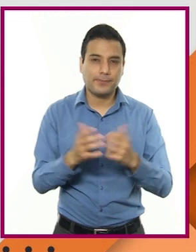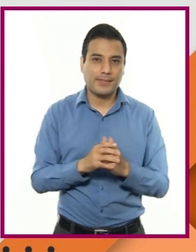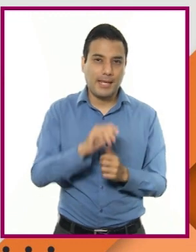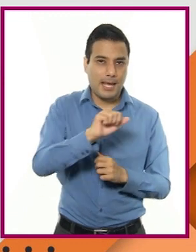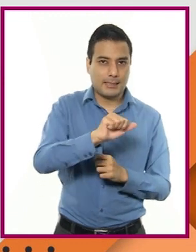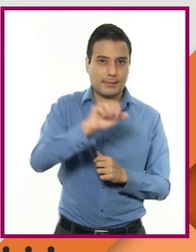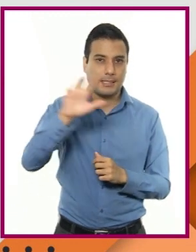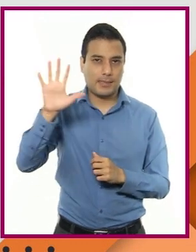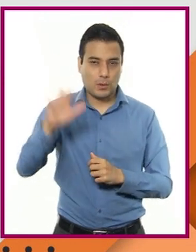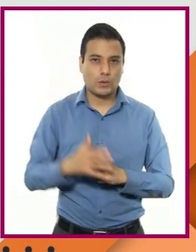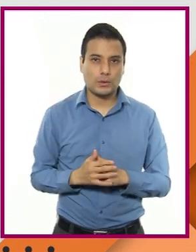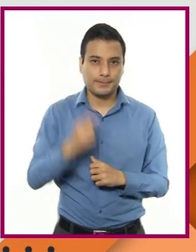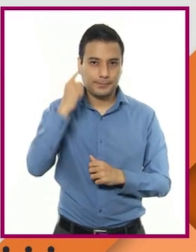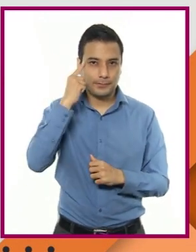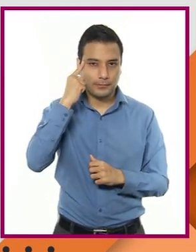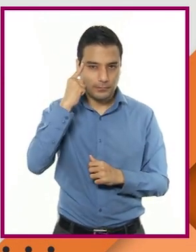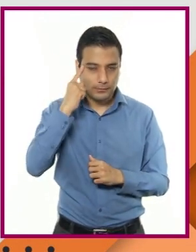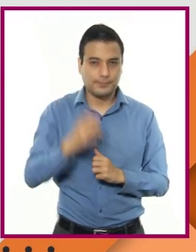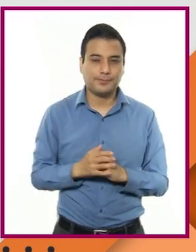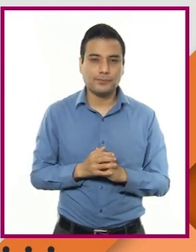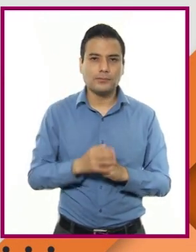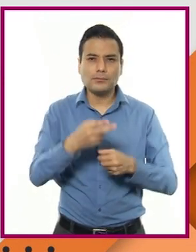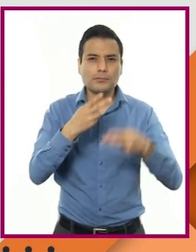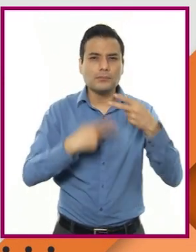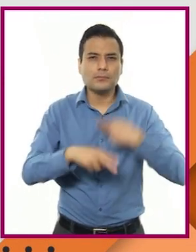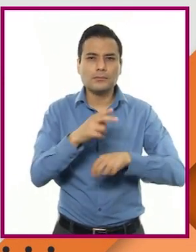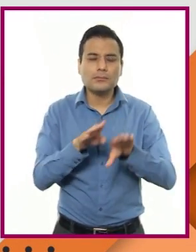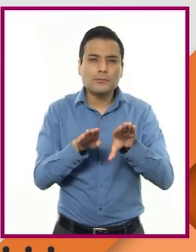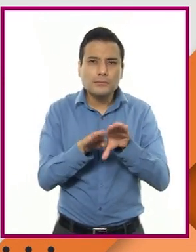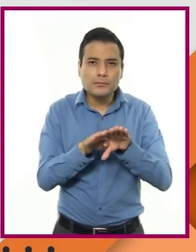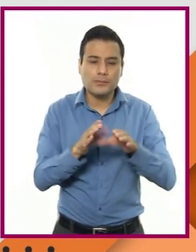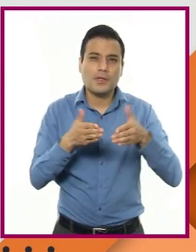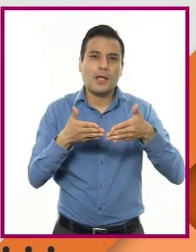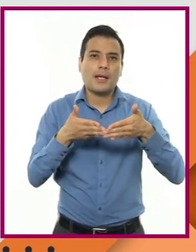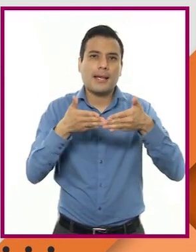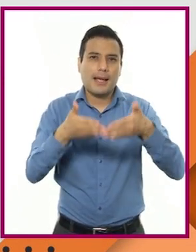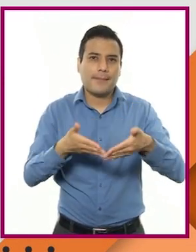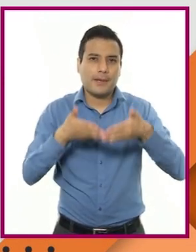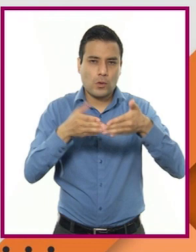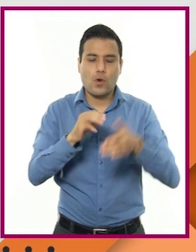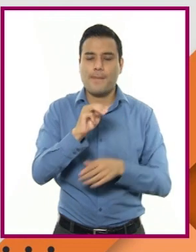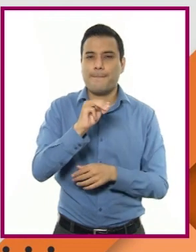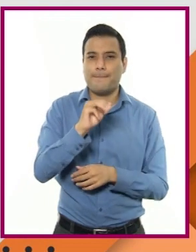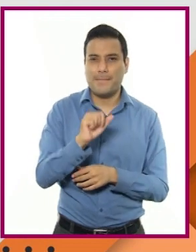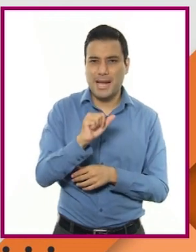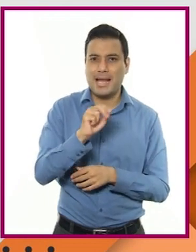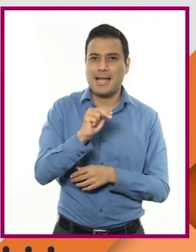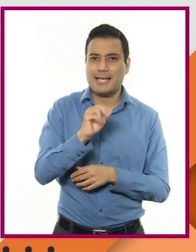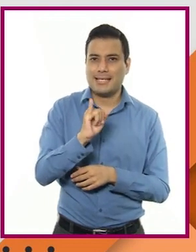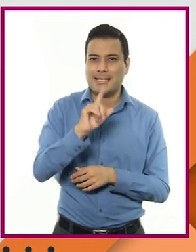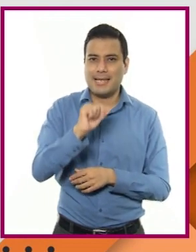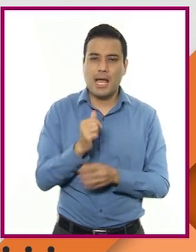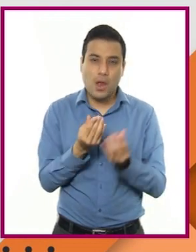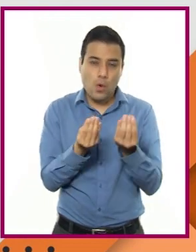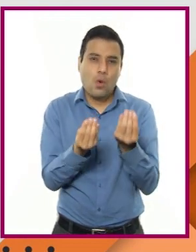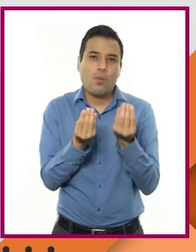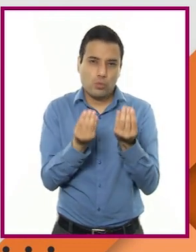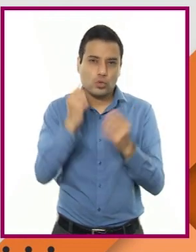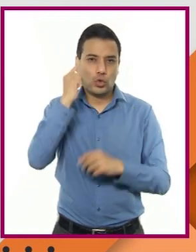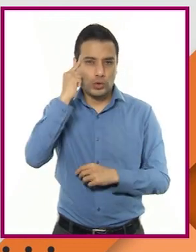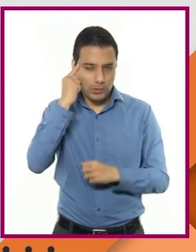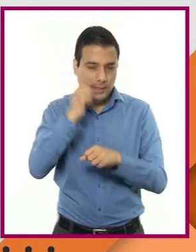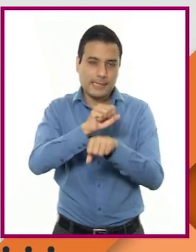asiáticos, quienes llegaron en los galeones de Manila. Muchos eran embarcados como esclavos, pero otros